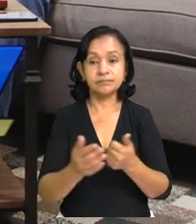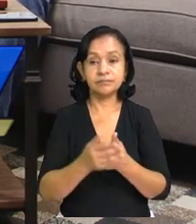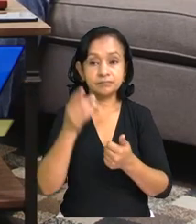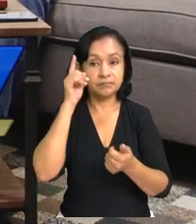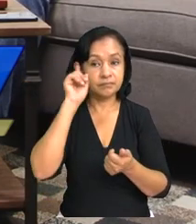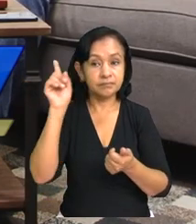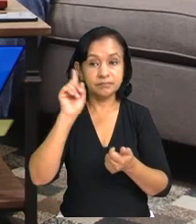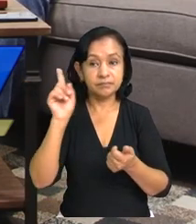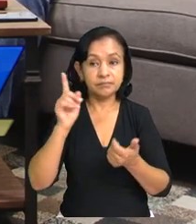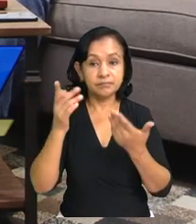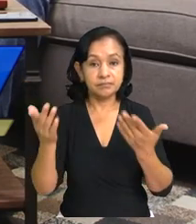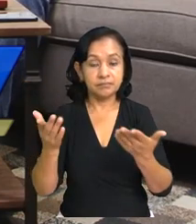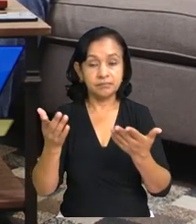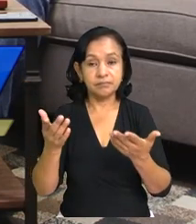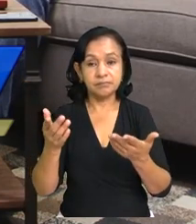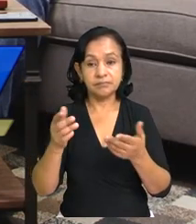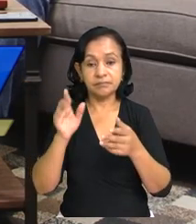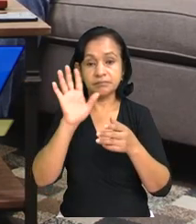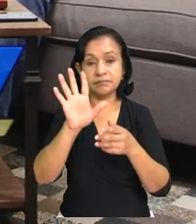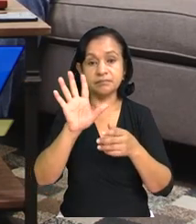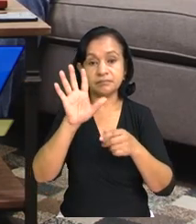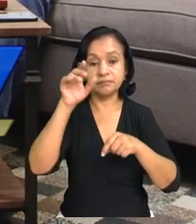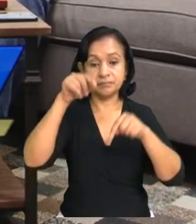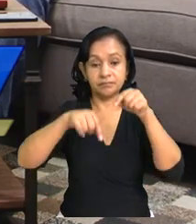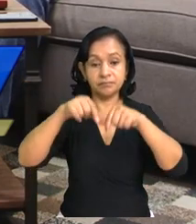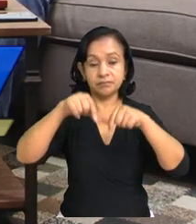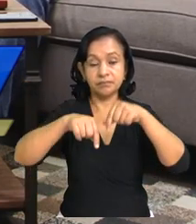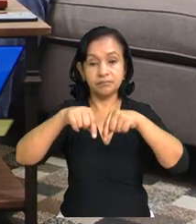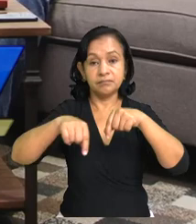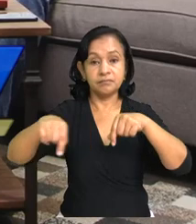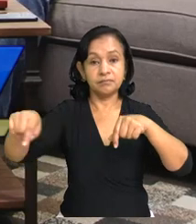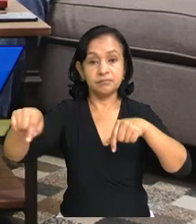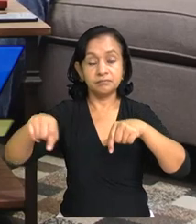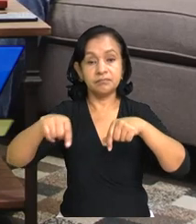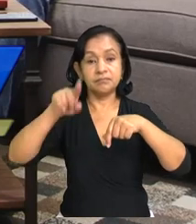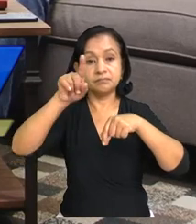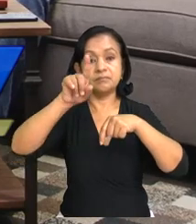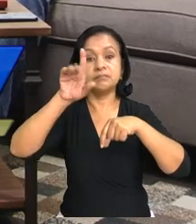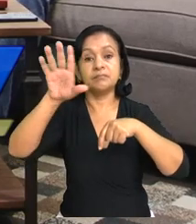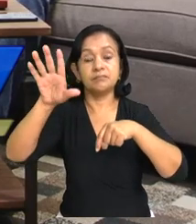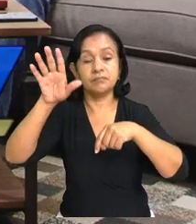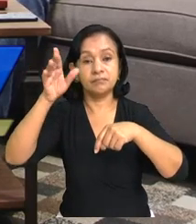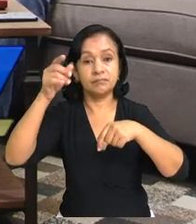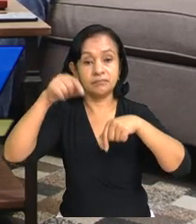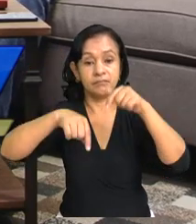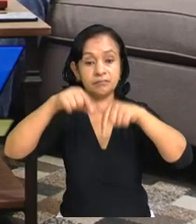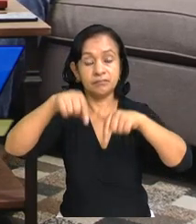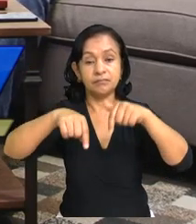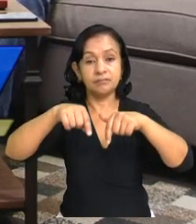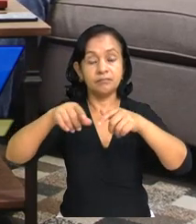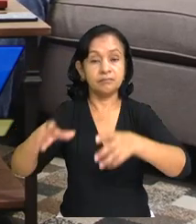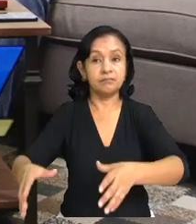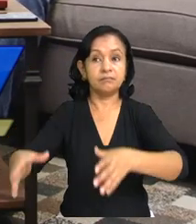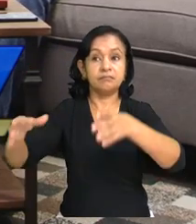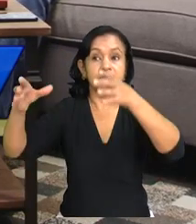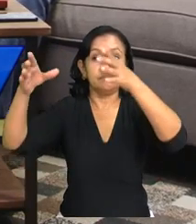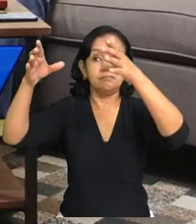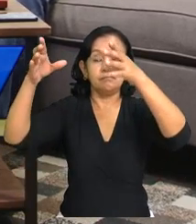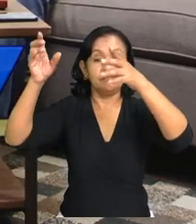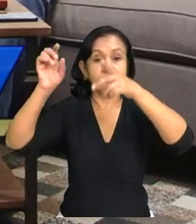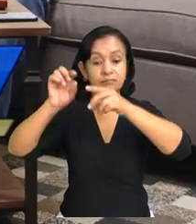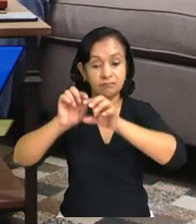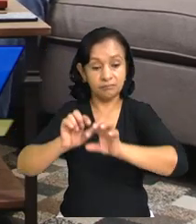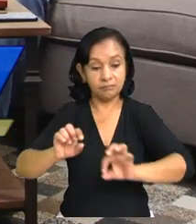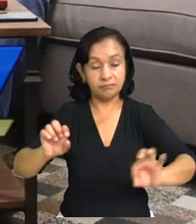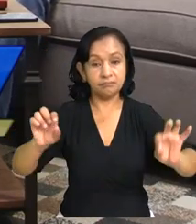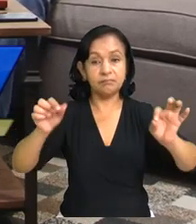que tenés la fuente a 5 kilómetros, pero en tu estudio que tenías decía que está a 15, y encontré un tanque allá y una tubería, y después